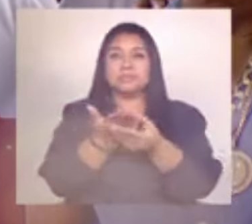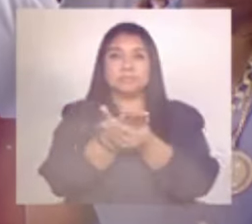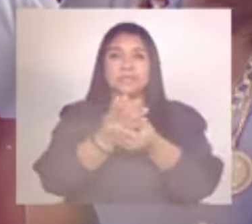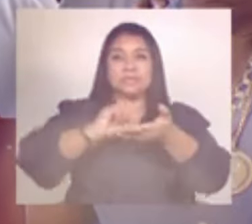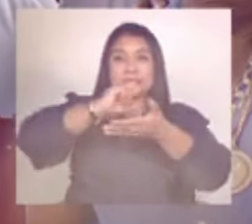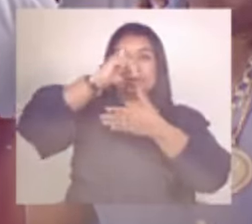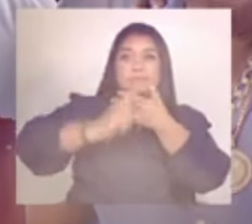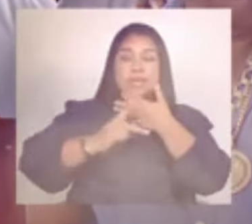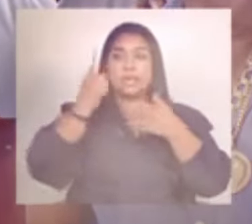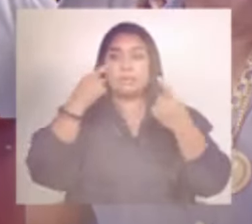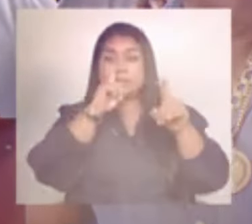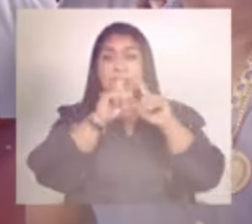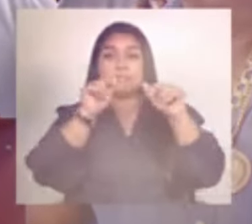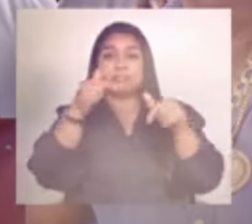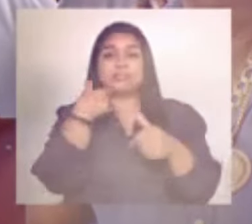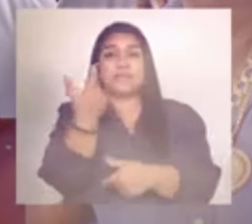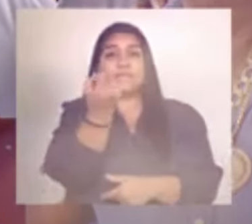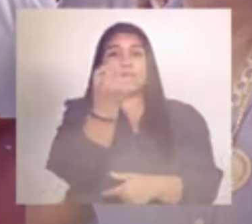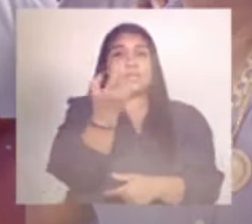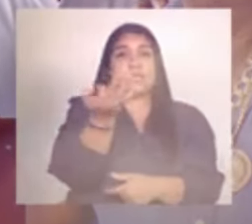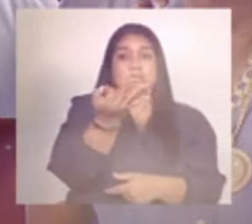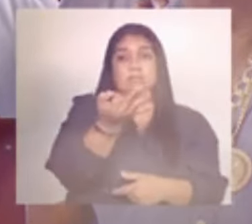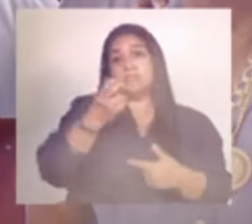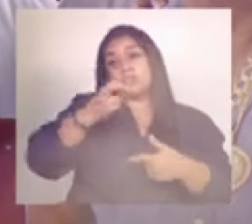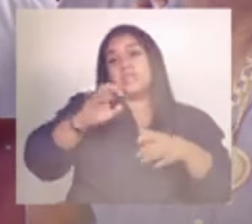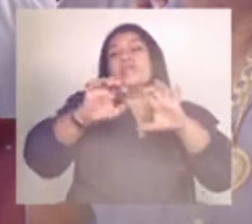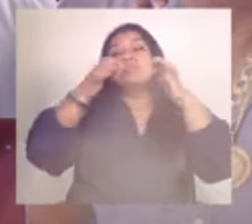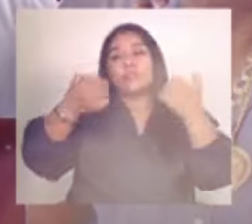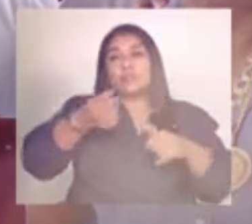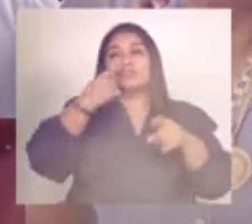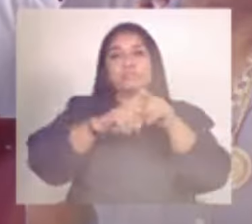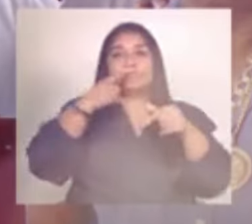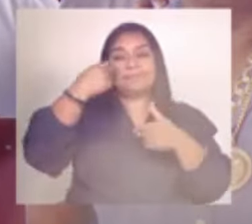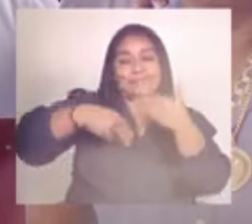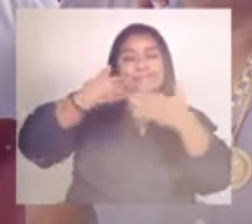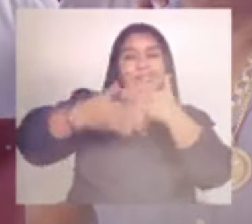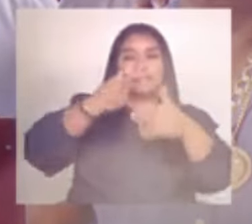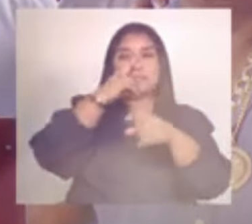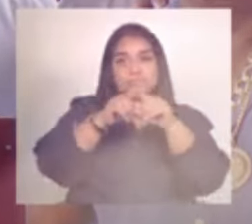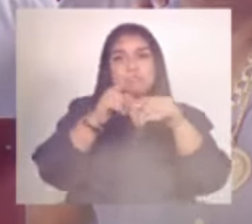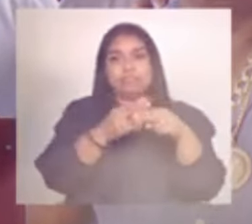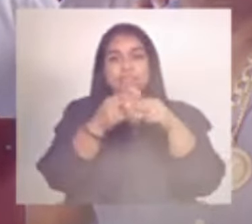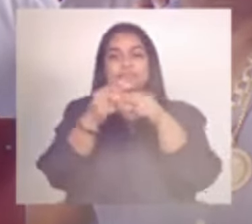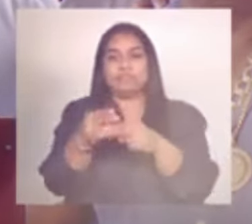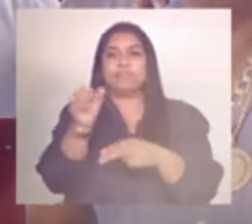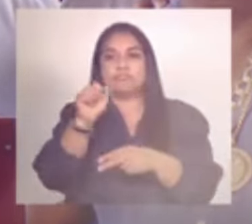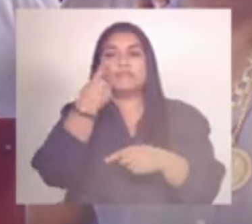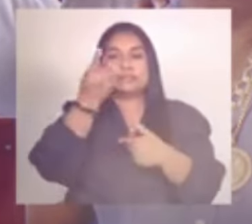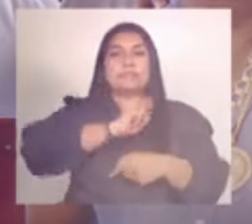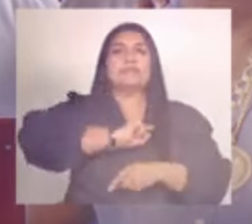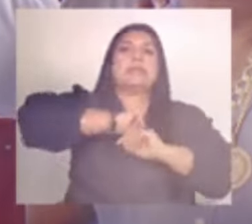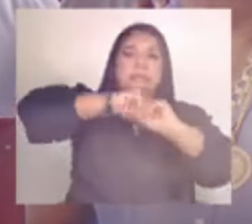que tiene las calidades necesarias. De hecho, por eso se ha retrasado tanto el proceso de nombramiento, por eso hemos tenido que mandar